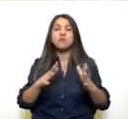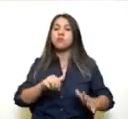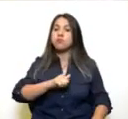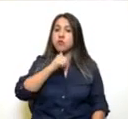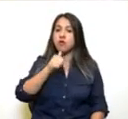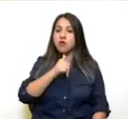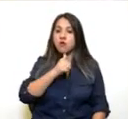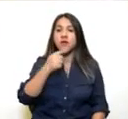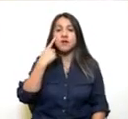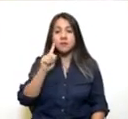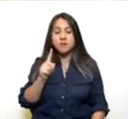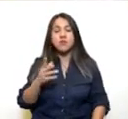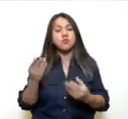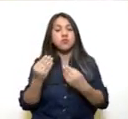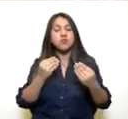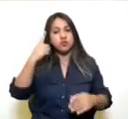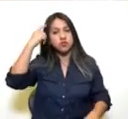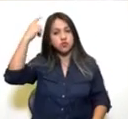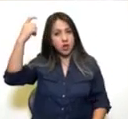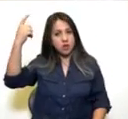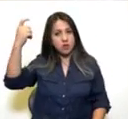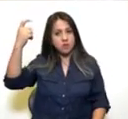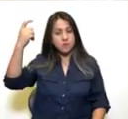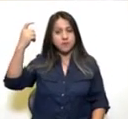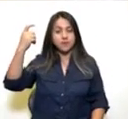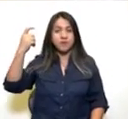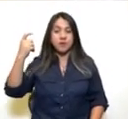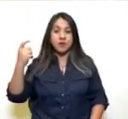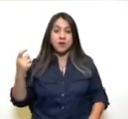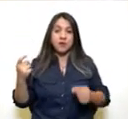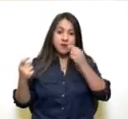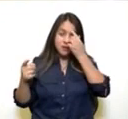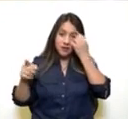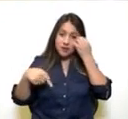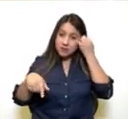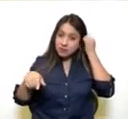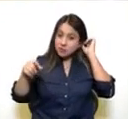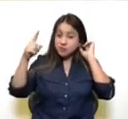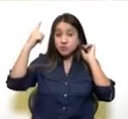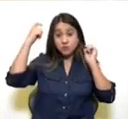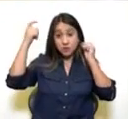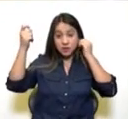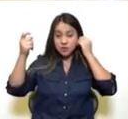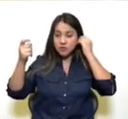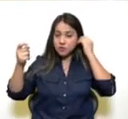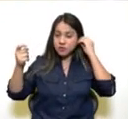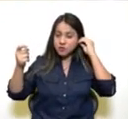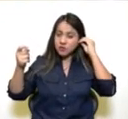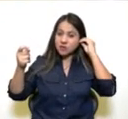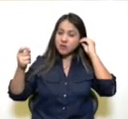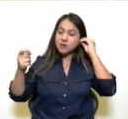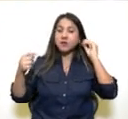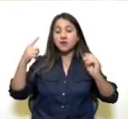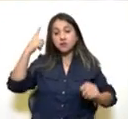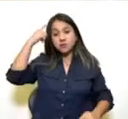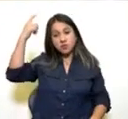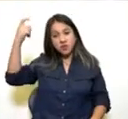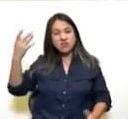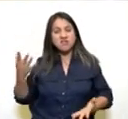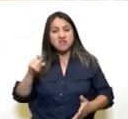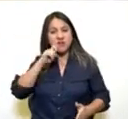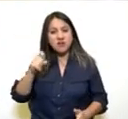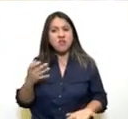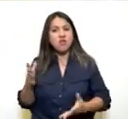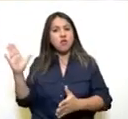pero con sueños y esos sueños fueron trabajando